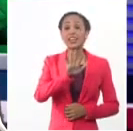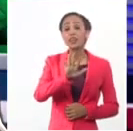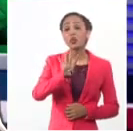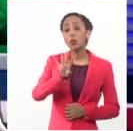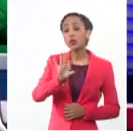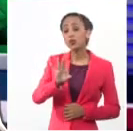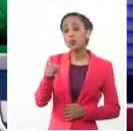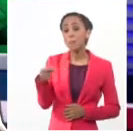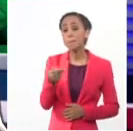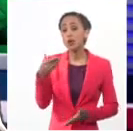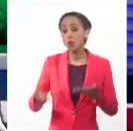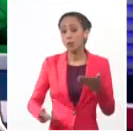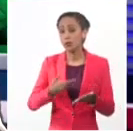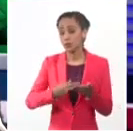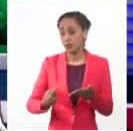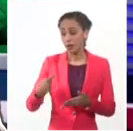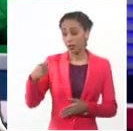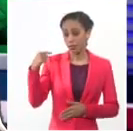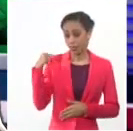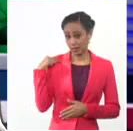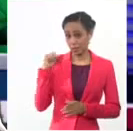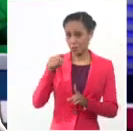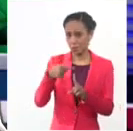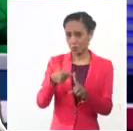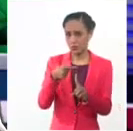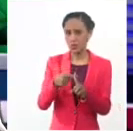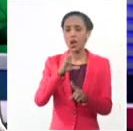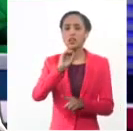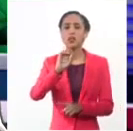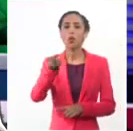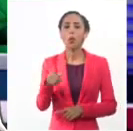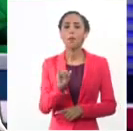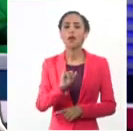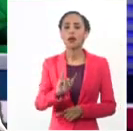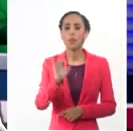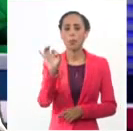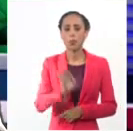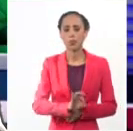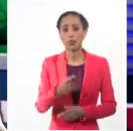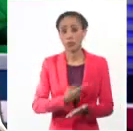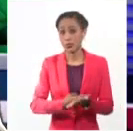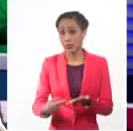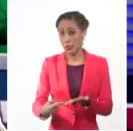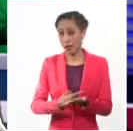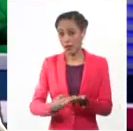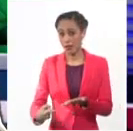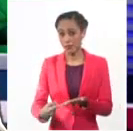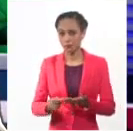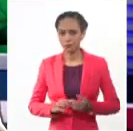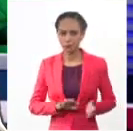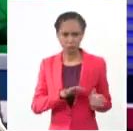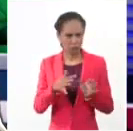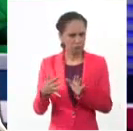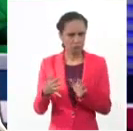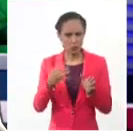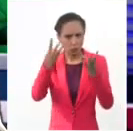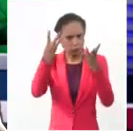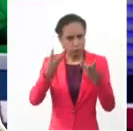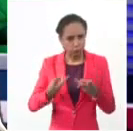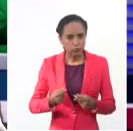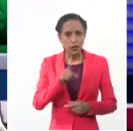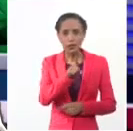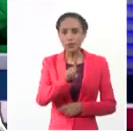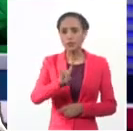una positividad de un 0,6% en la semana, promediándose